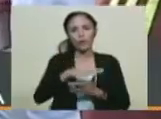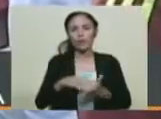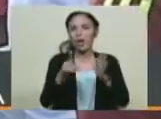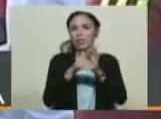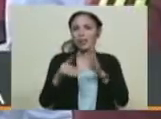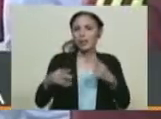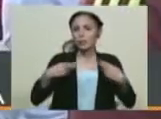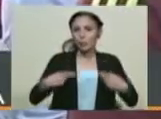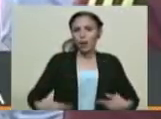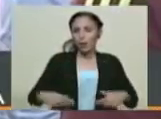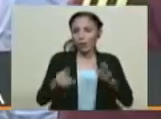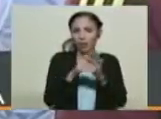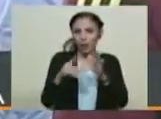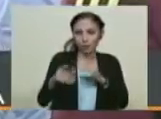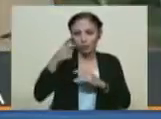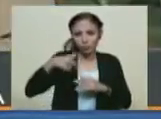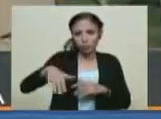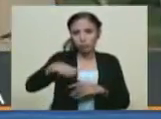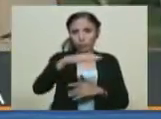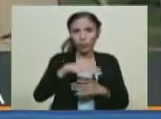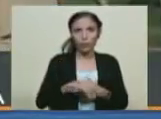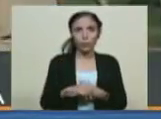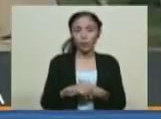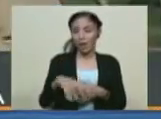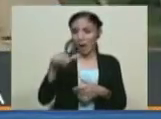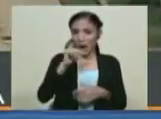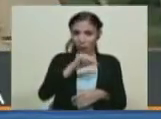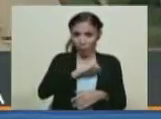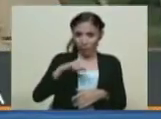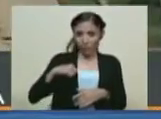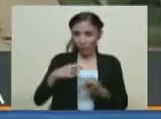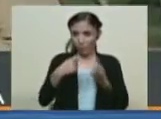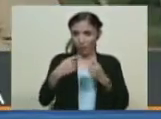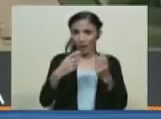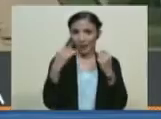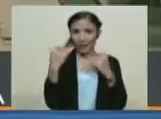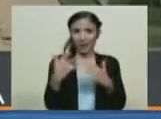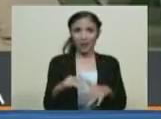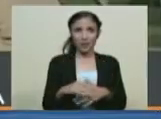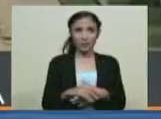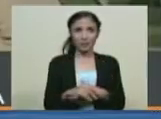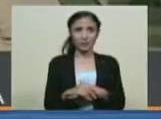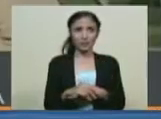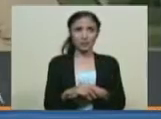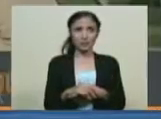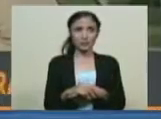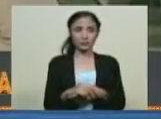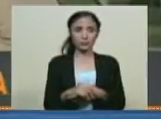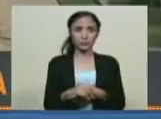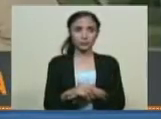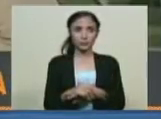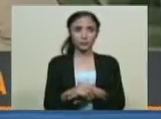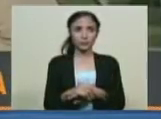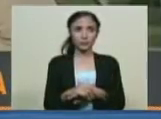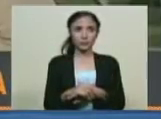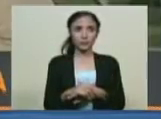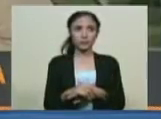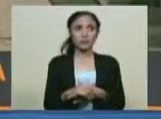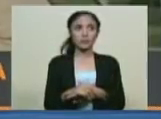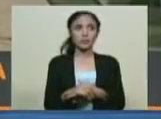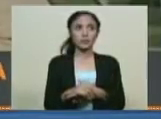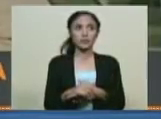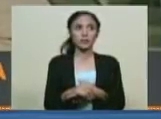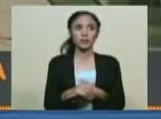vital. El agua no puede privatizarse, ¿no? Como lo están haciendo allá